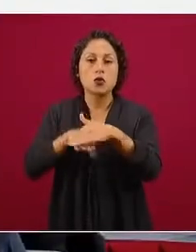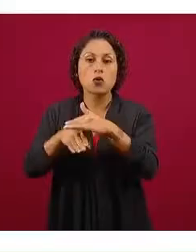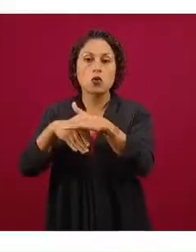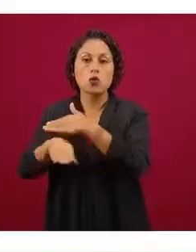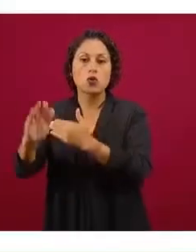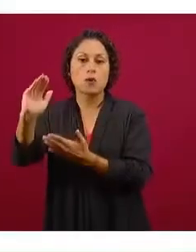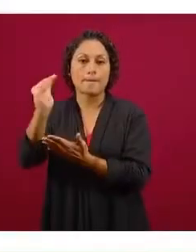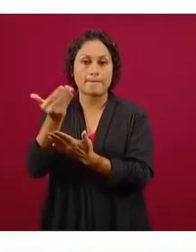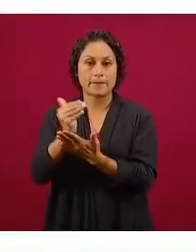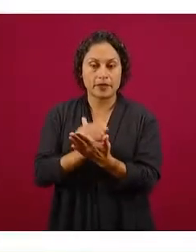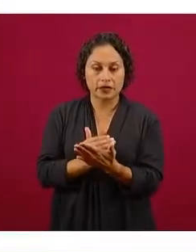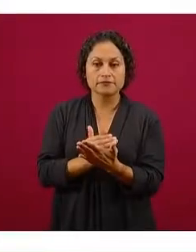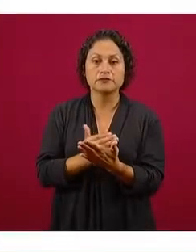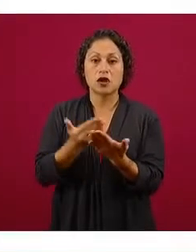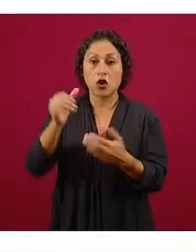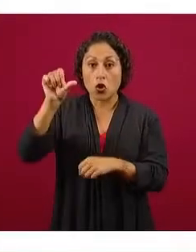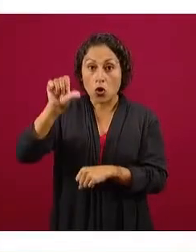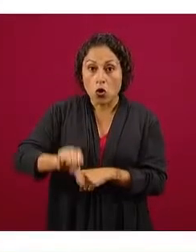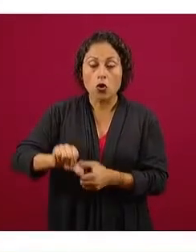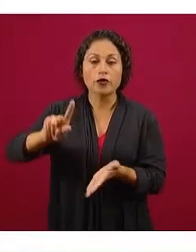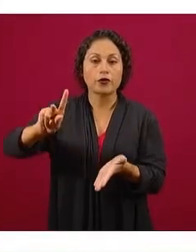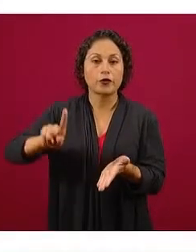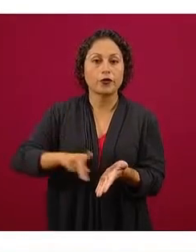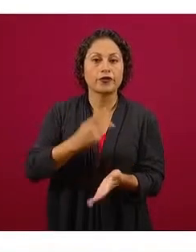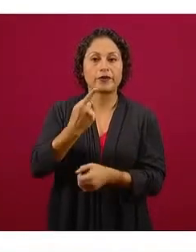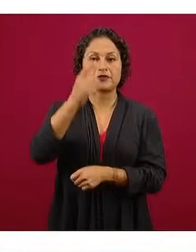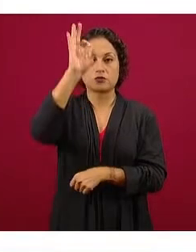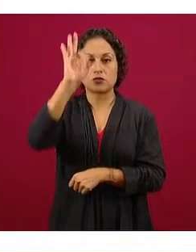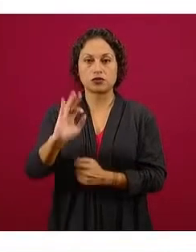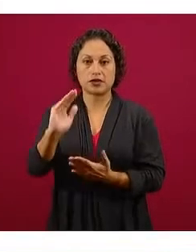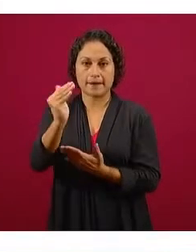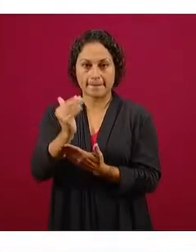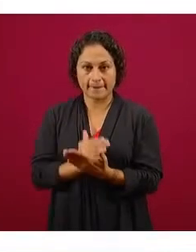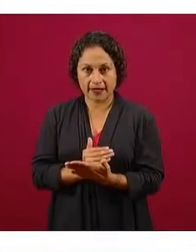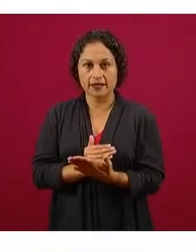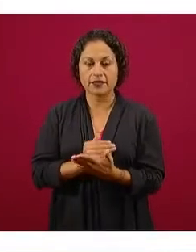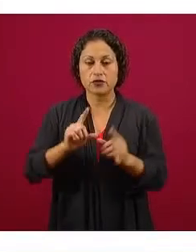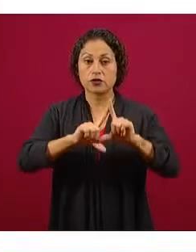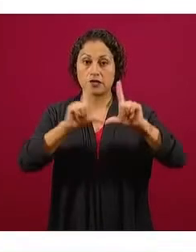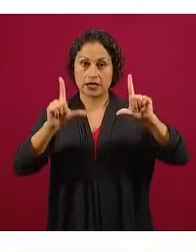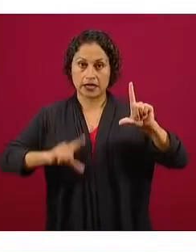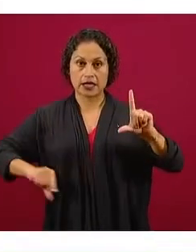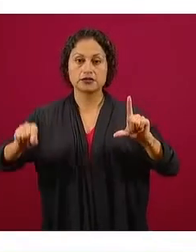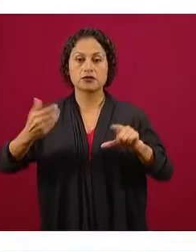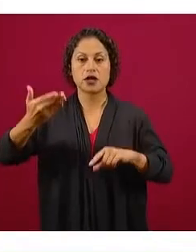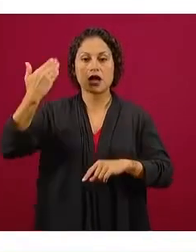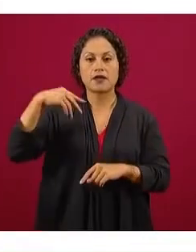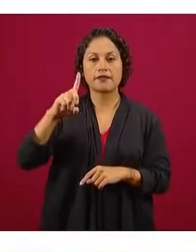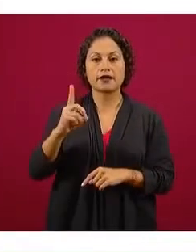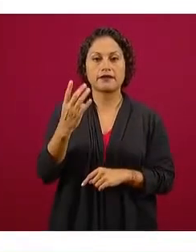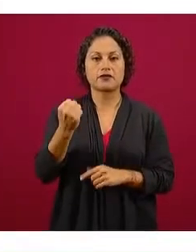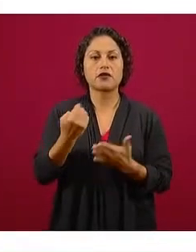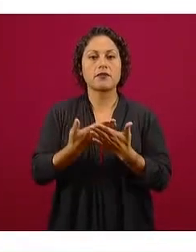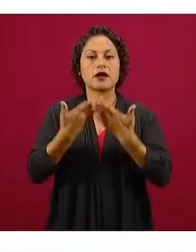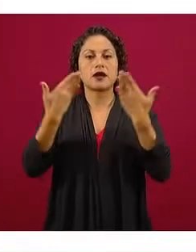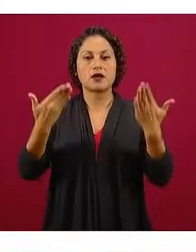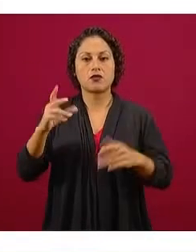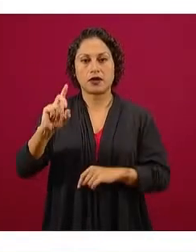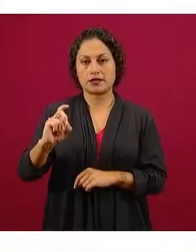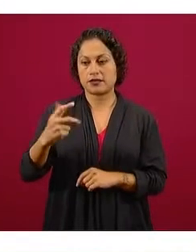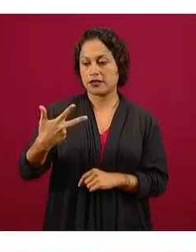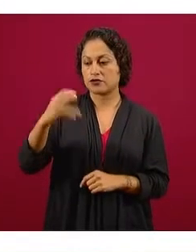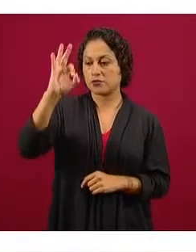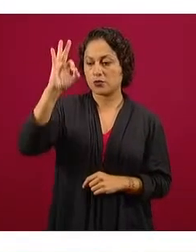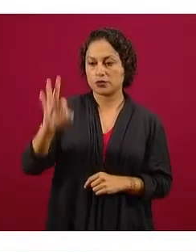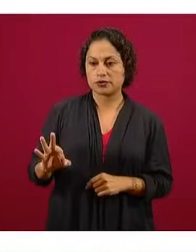de hoy vuelve nuevamente a disminuir un punto porcentual la media nacional, ayer estaba en 39, hoy es de